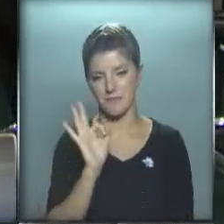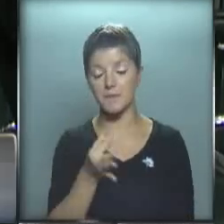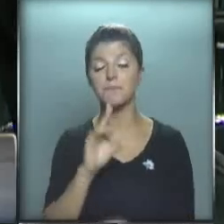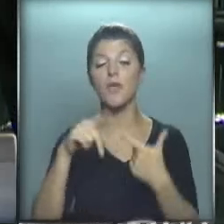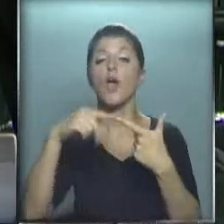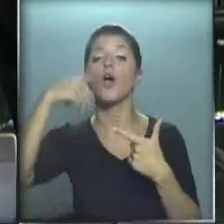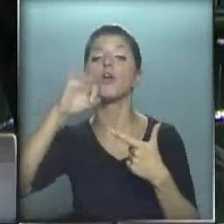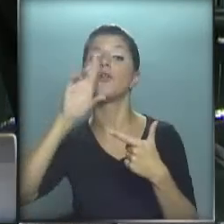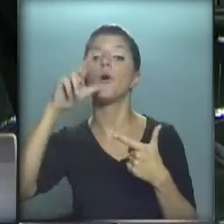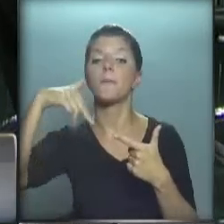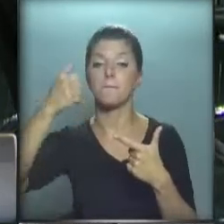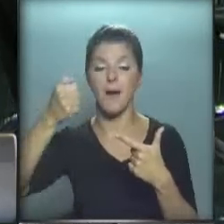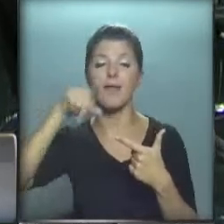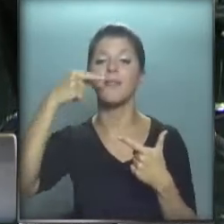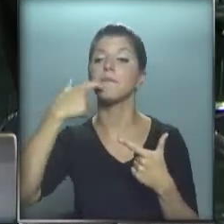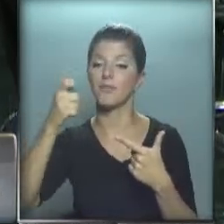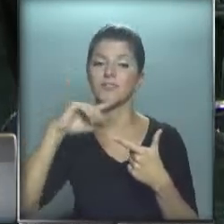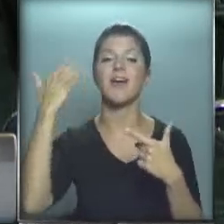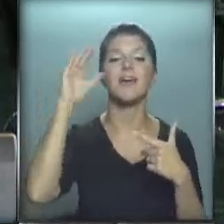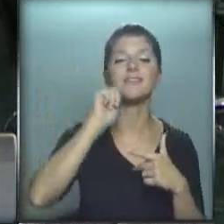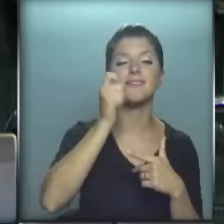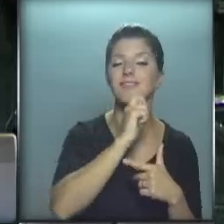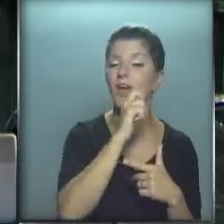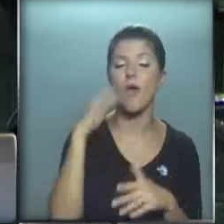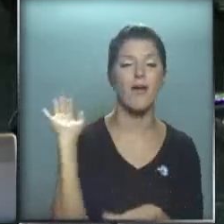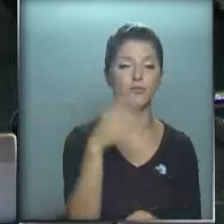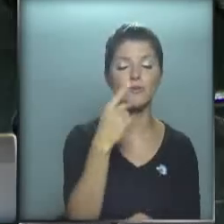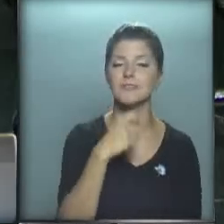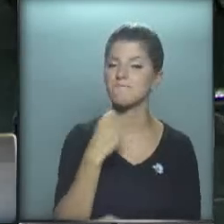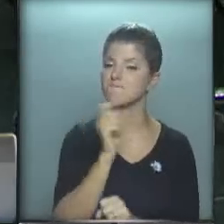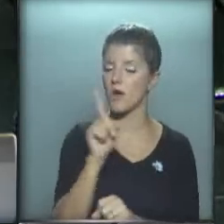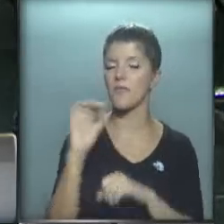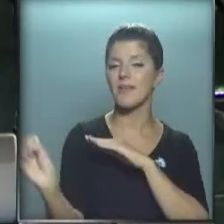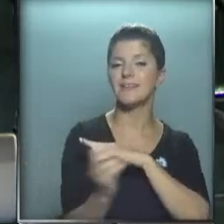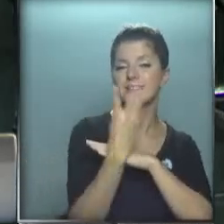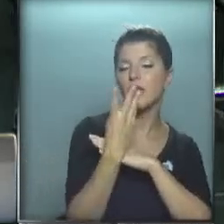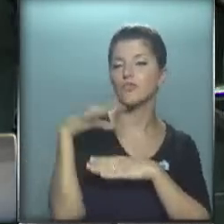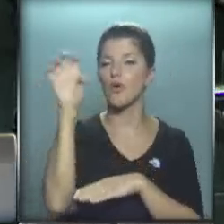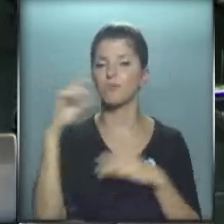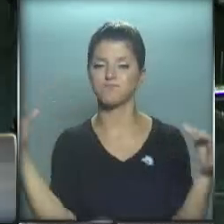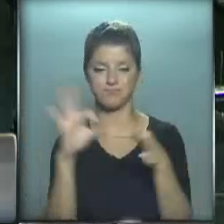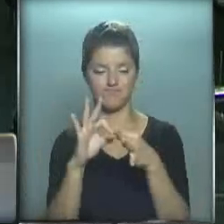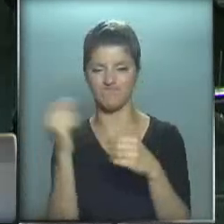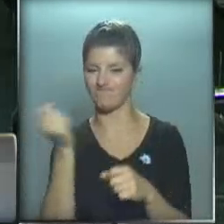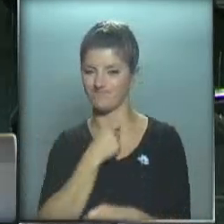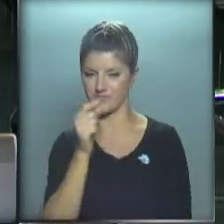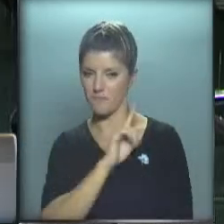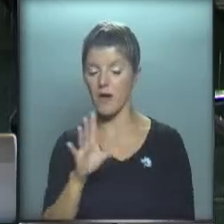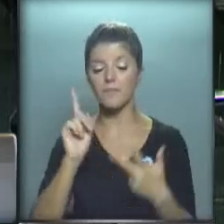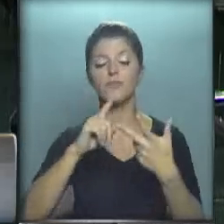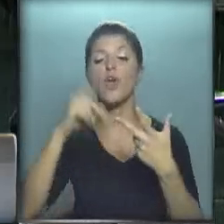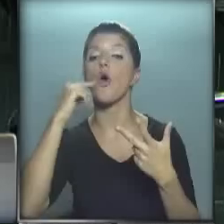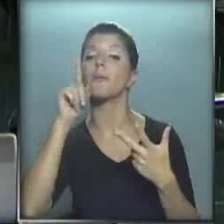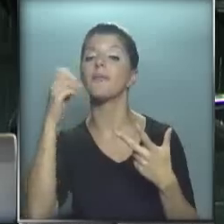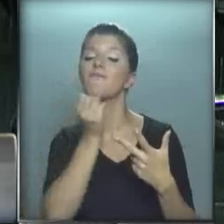Norma de Mendoza saludos a todos no está de acuerdo con la integración mercosur y la Unión Europea Federico de Floresta felicitaciones por el